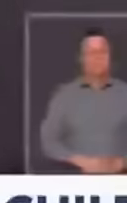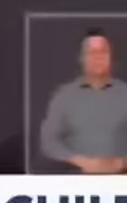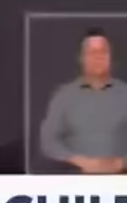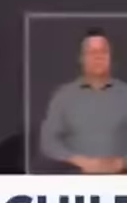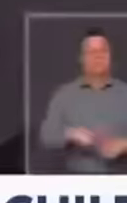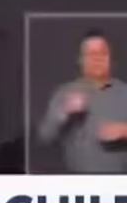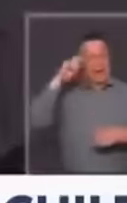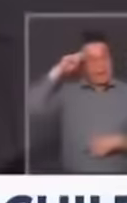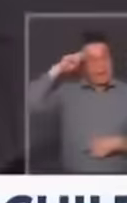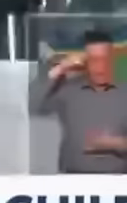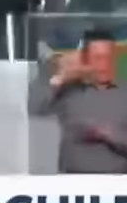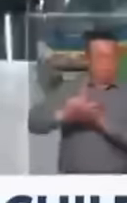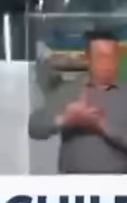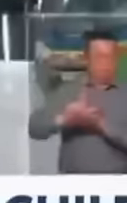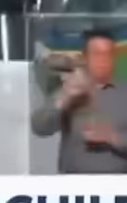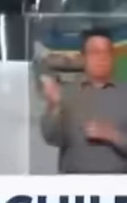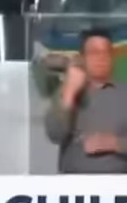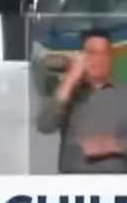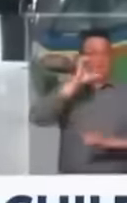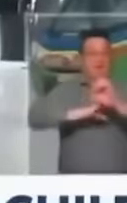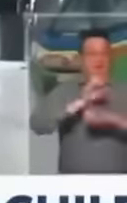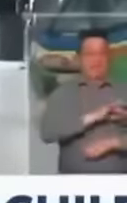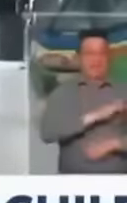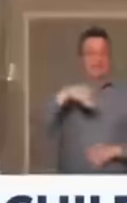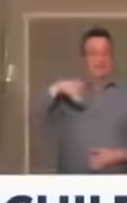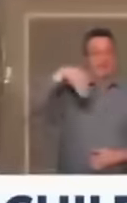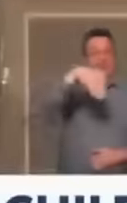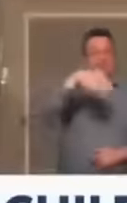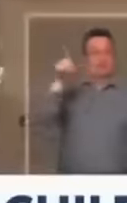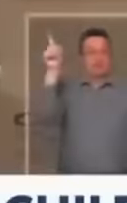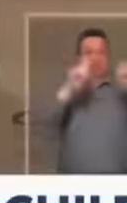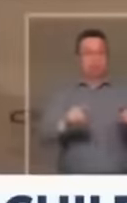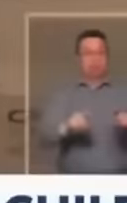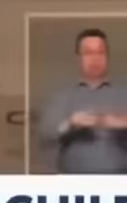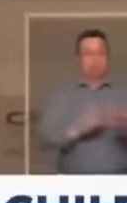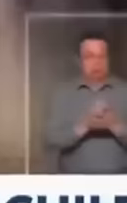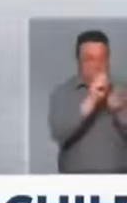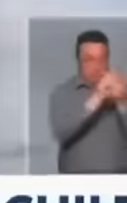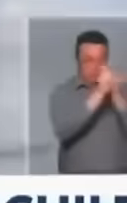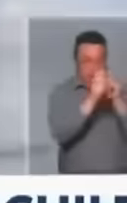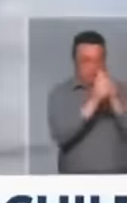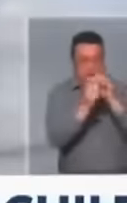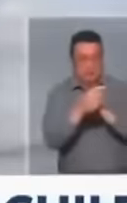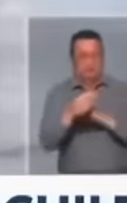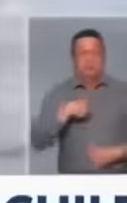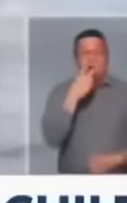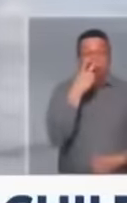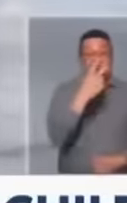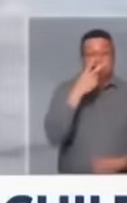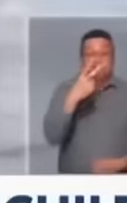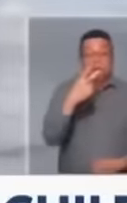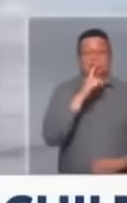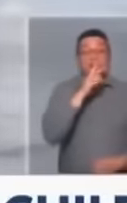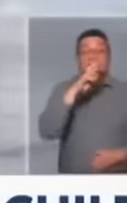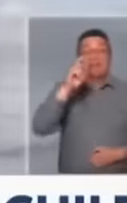Está en Rancagua y es la primera fábrica chilena de buses eléctricos. Partieron reconvirtiendo. Nosotros vimos que en Transantiago,